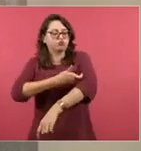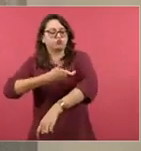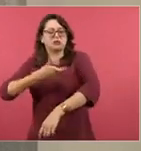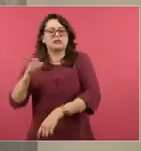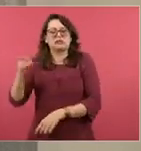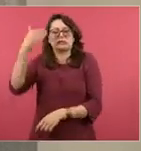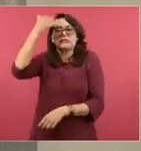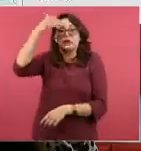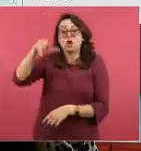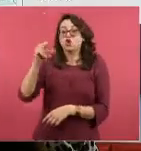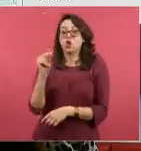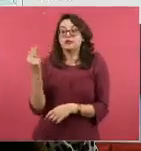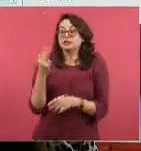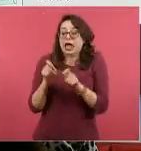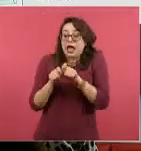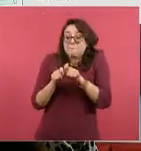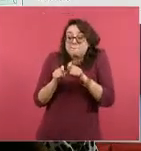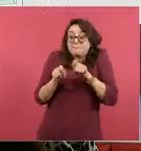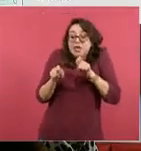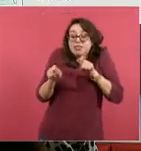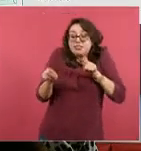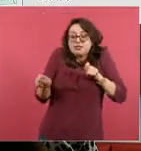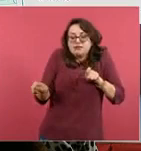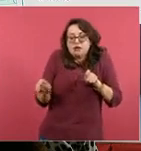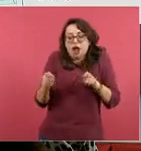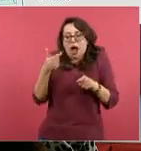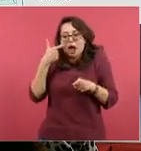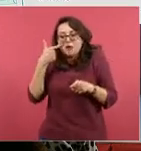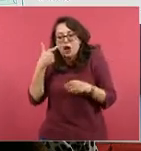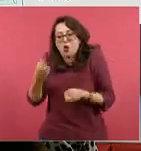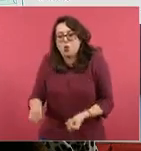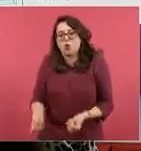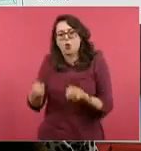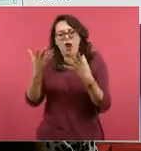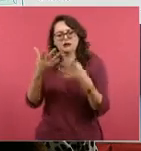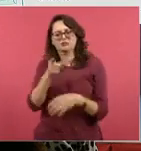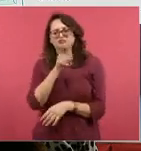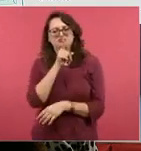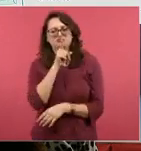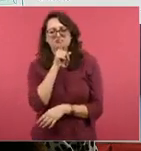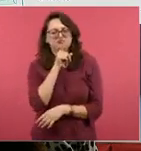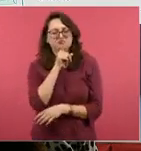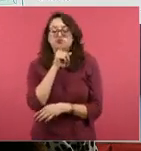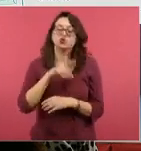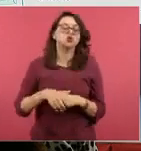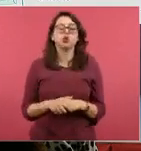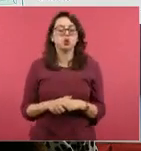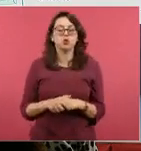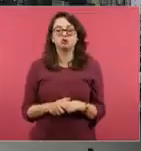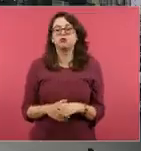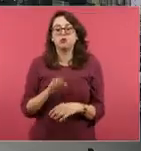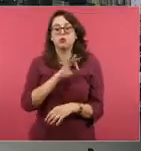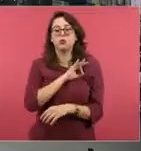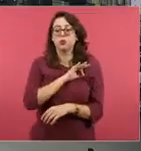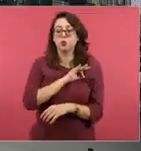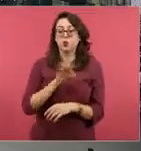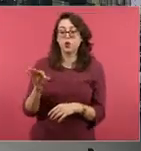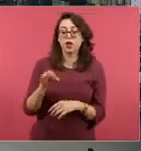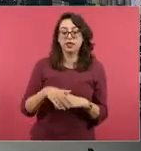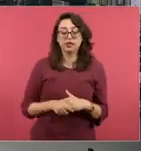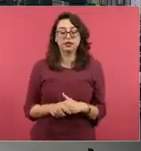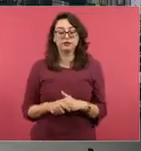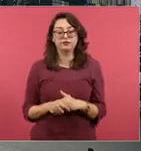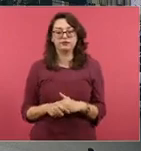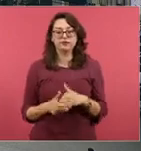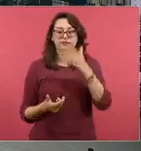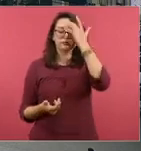un ingeniero traza, en este caso, o un arquitecto, algún medio como